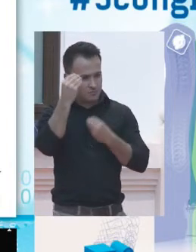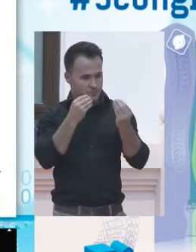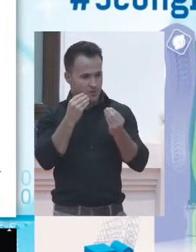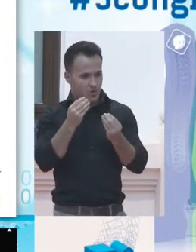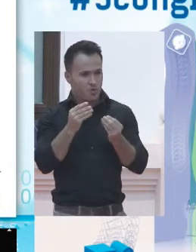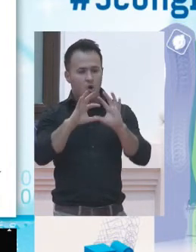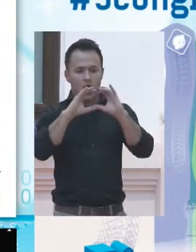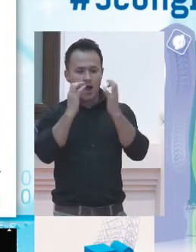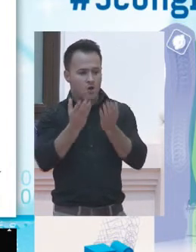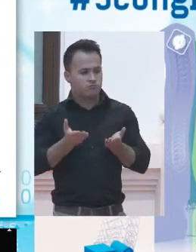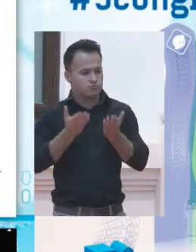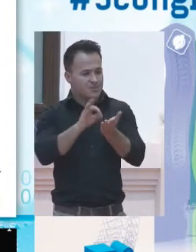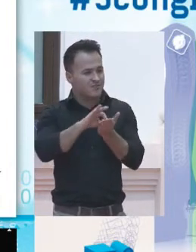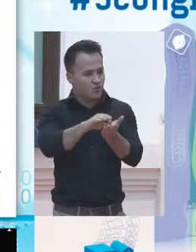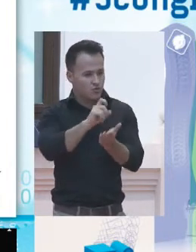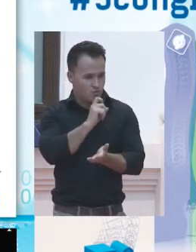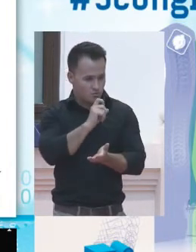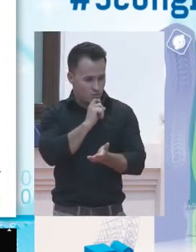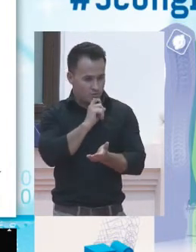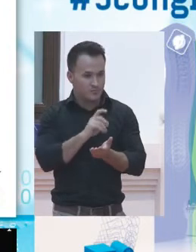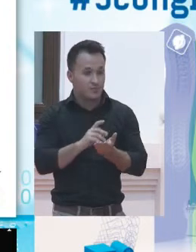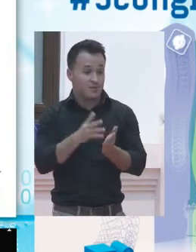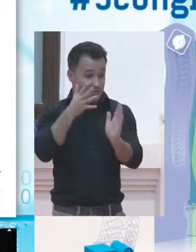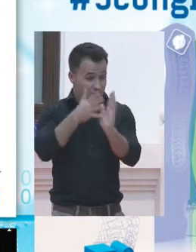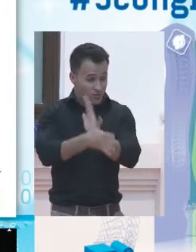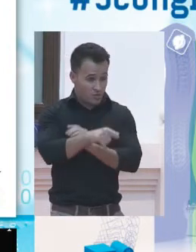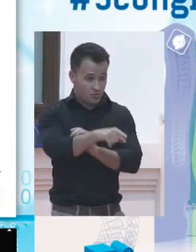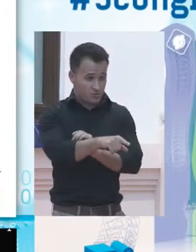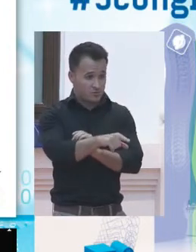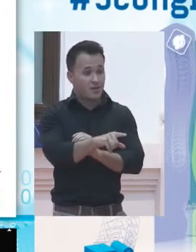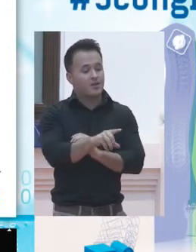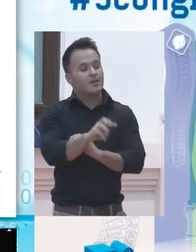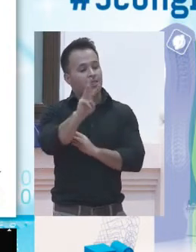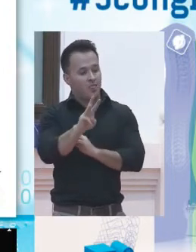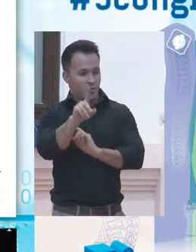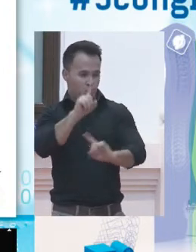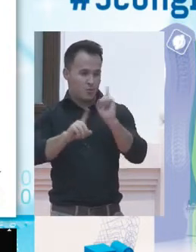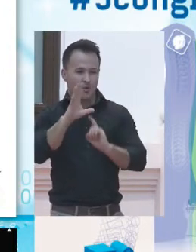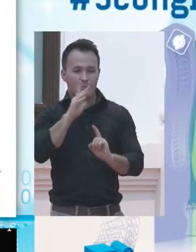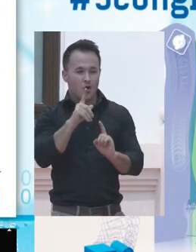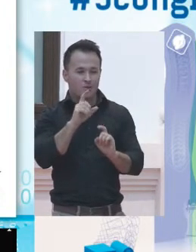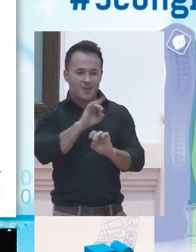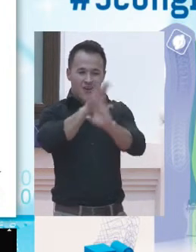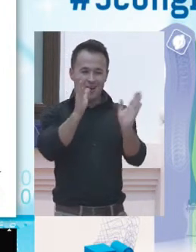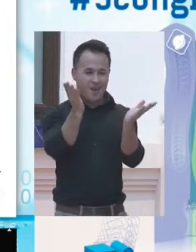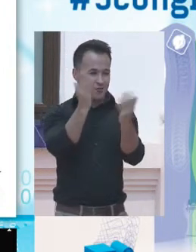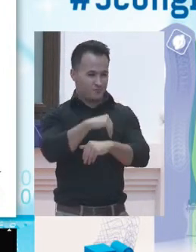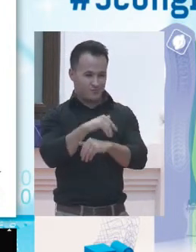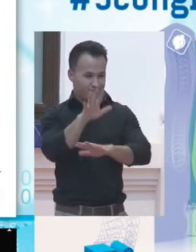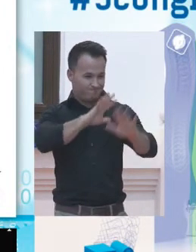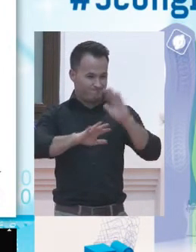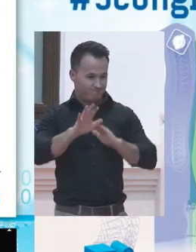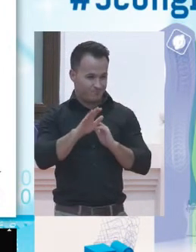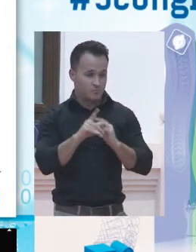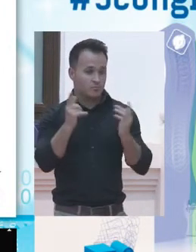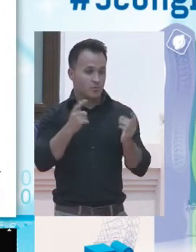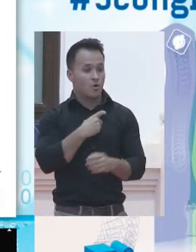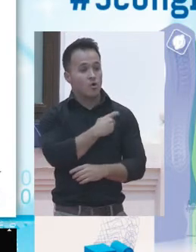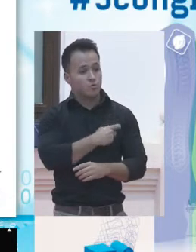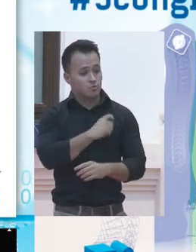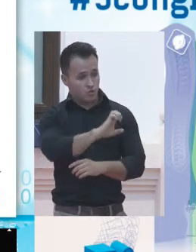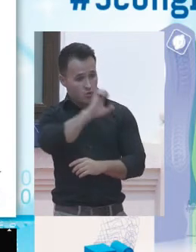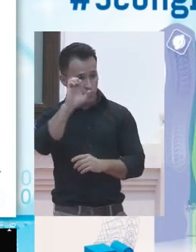en la cloud si tú me contratas? Esa indefinición es el tercer problema identificado. Entonces, la comisaria europea de la